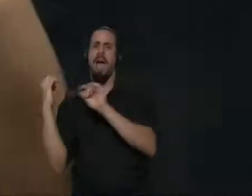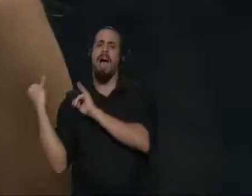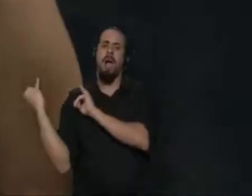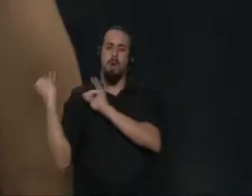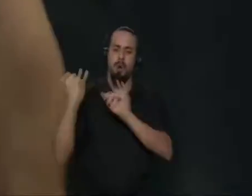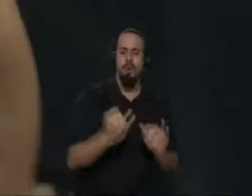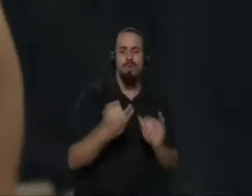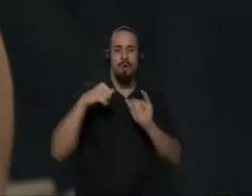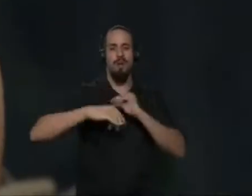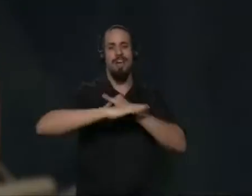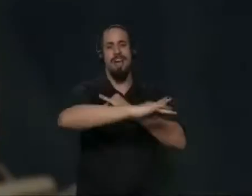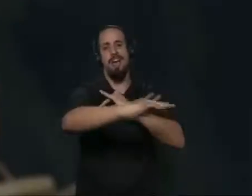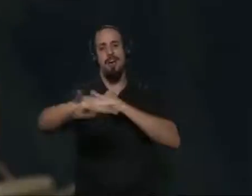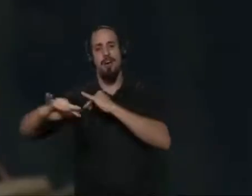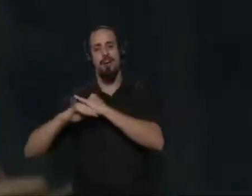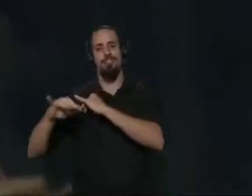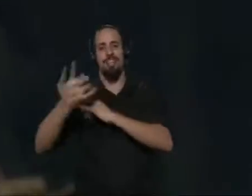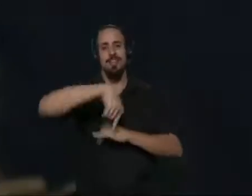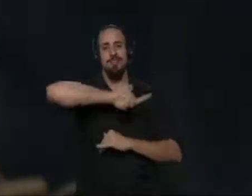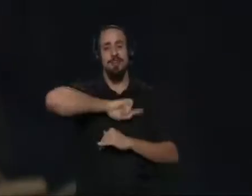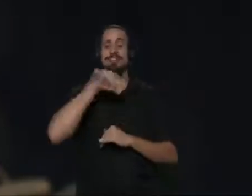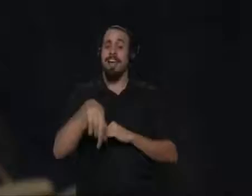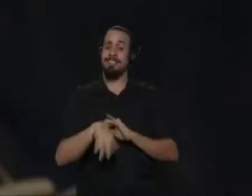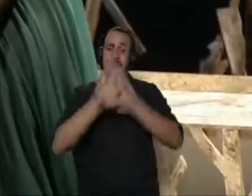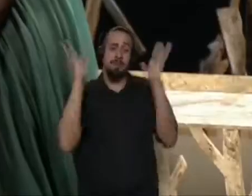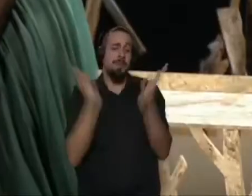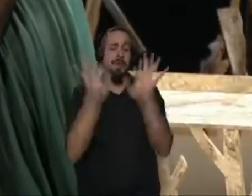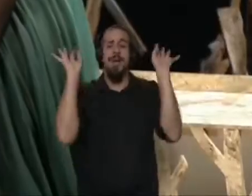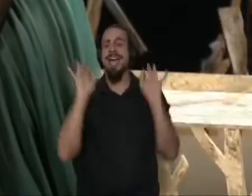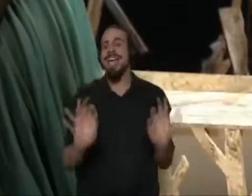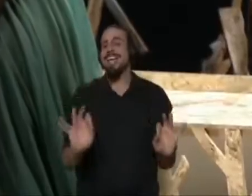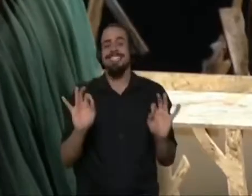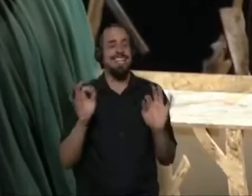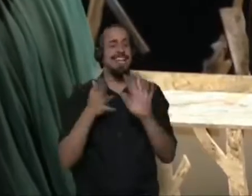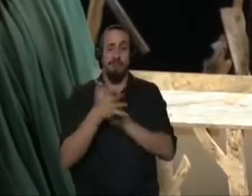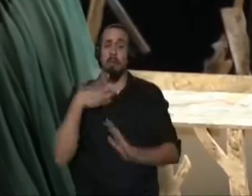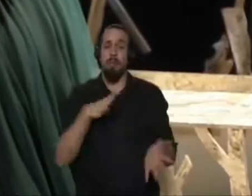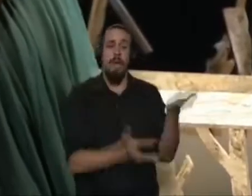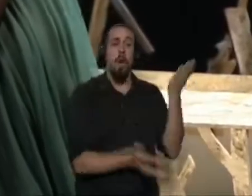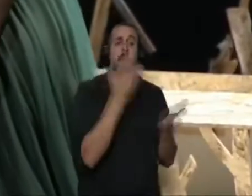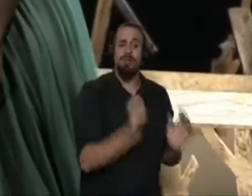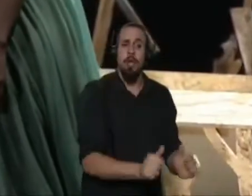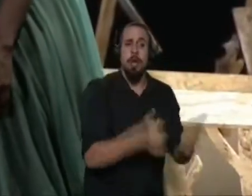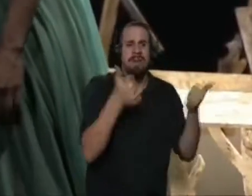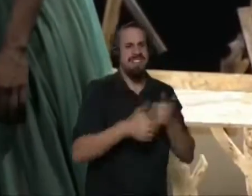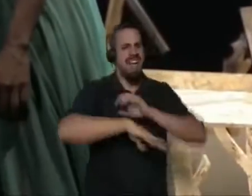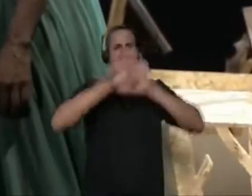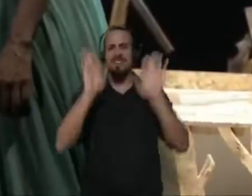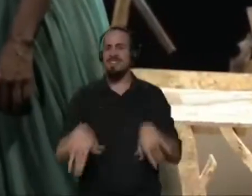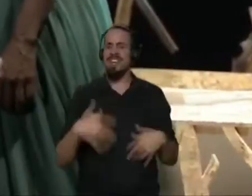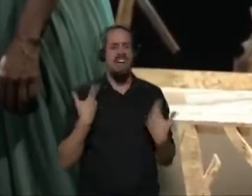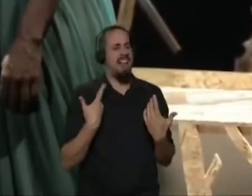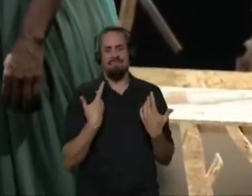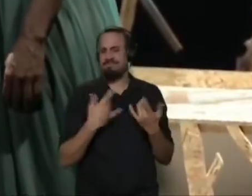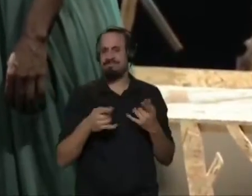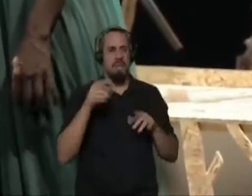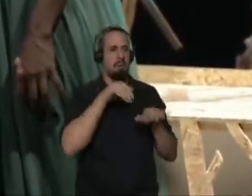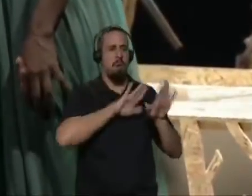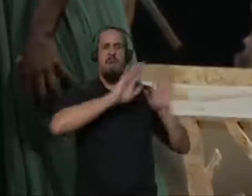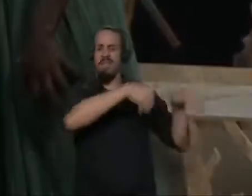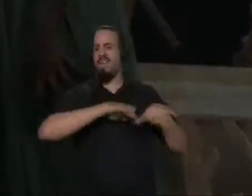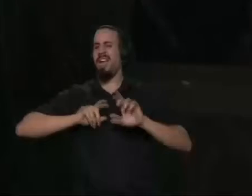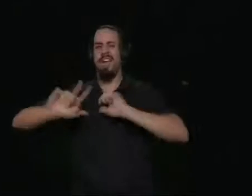hasta estas costas. Así es este mundo esquivo, que pudiendo ser más justo, está tan mal repartido.